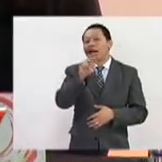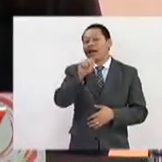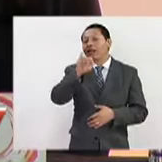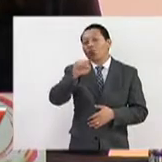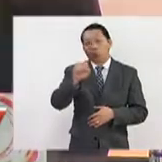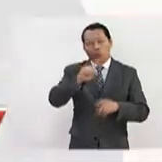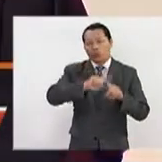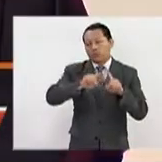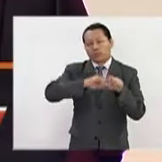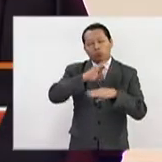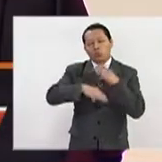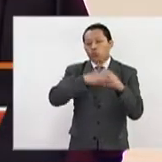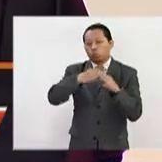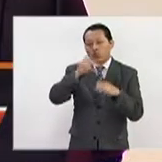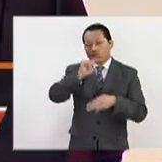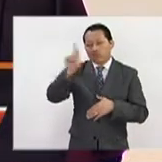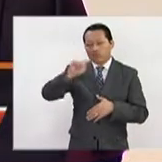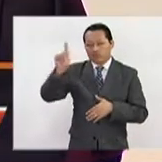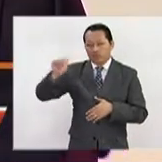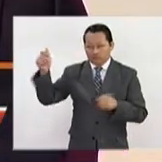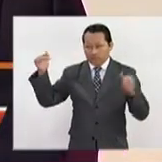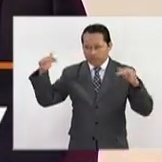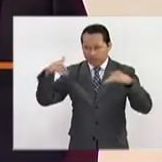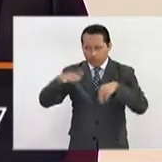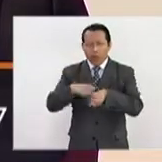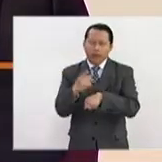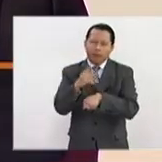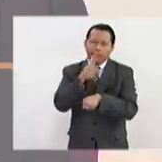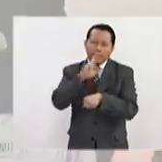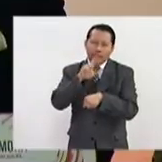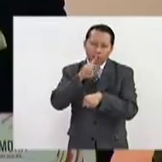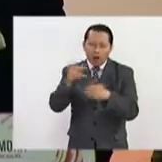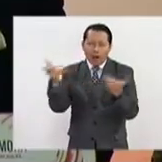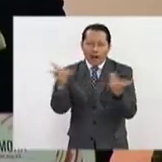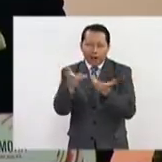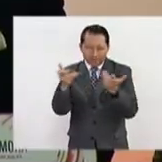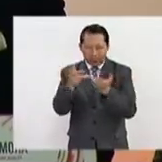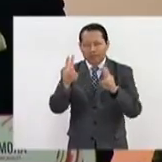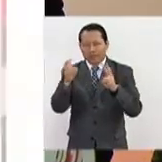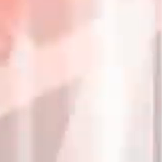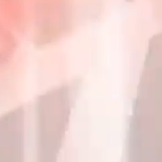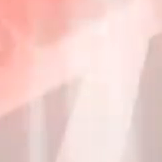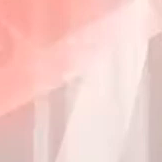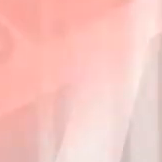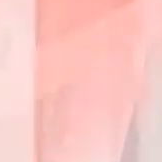del mundo, donde se debaten mejores prácticas en materia de procesos penales.